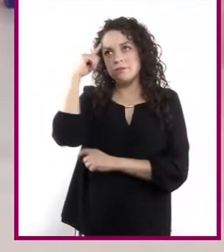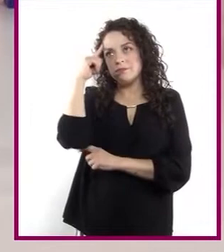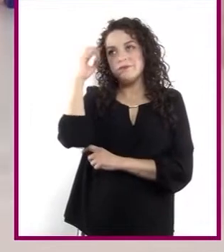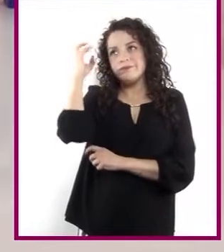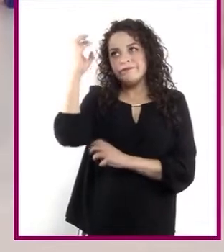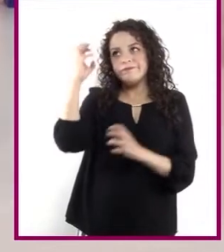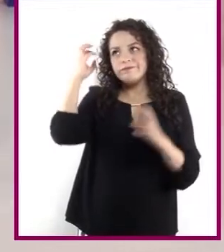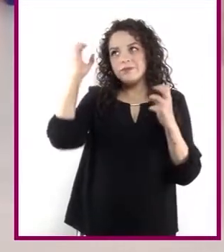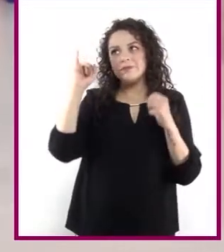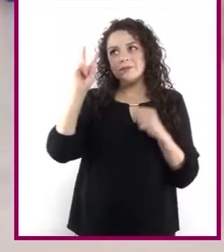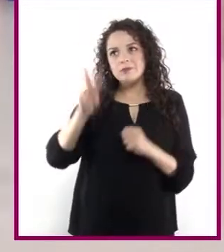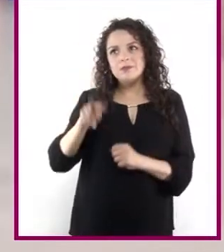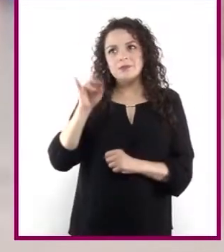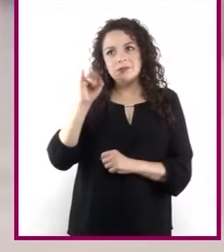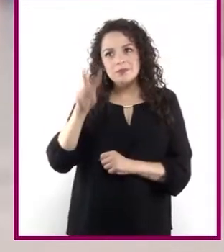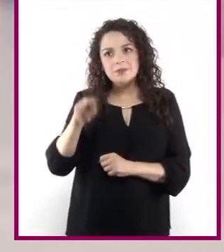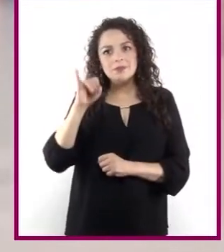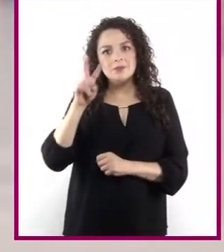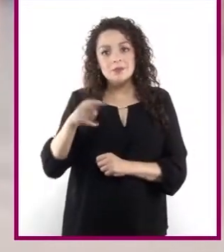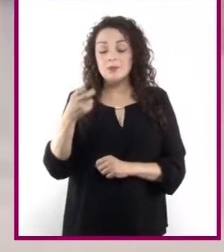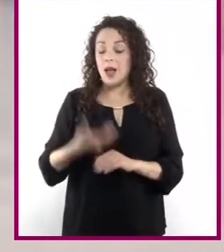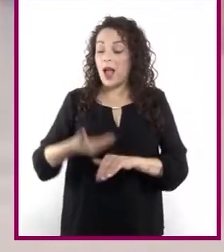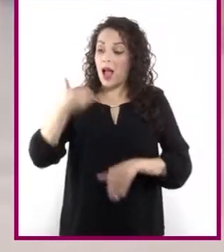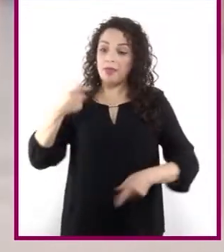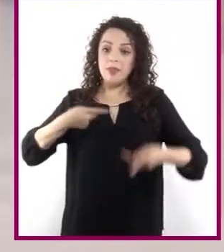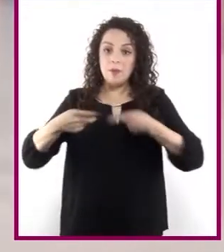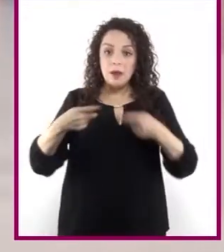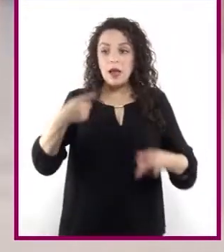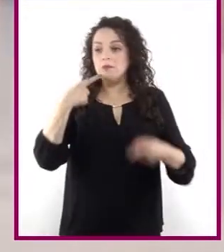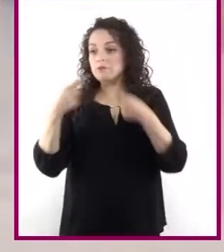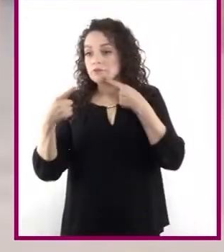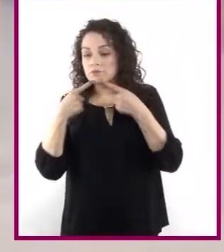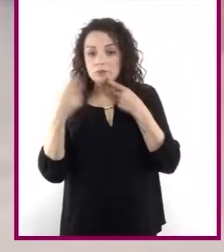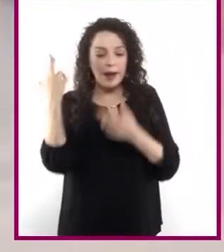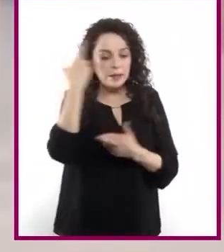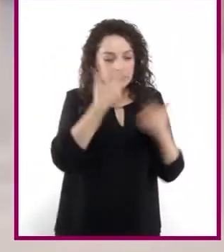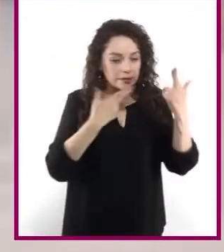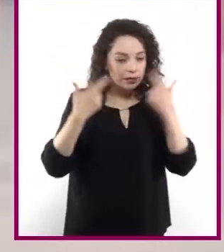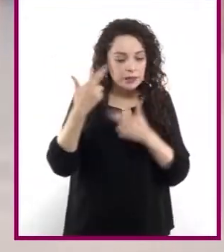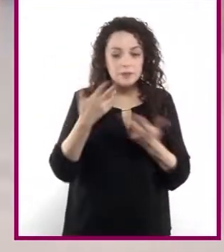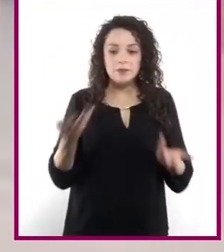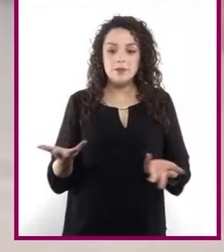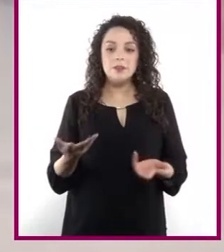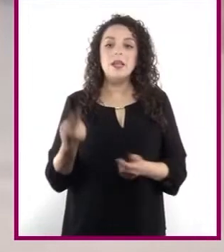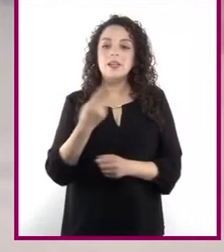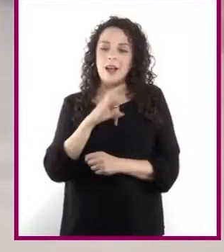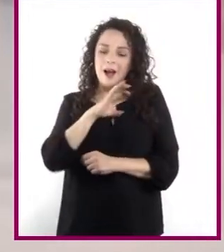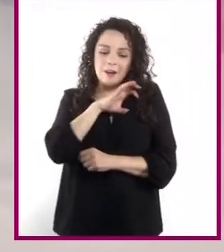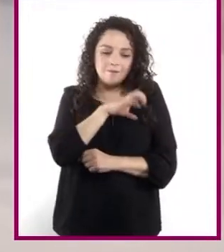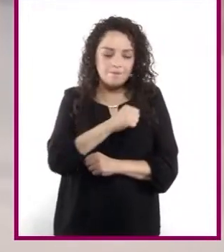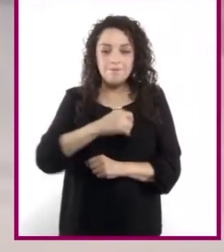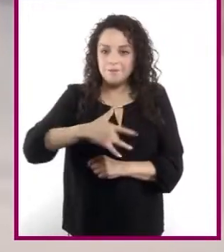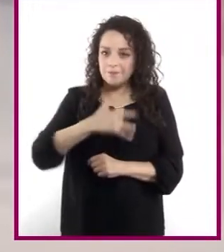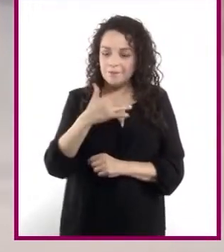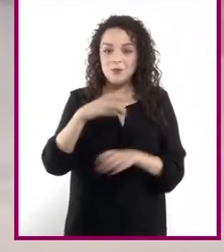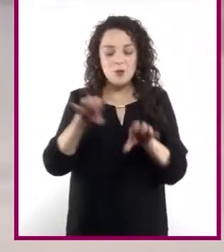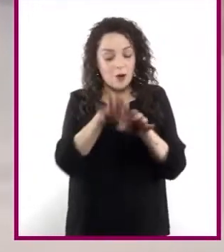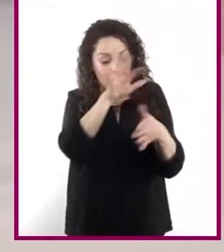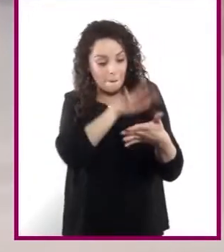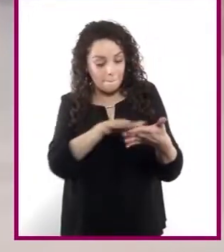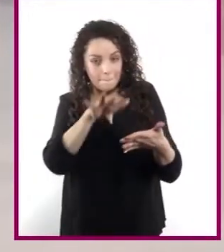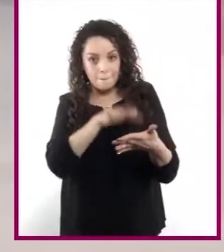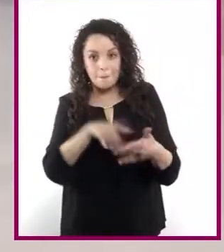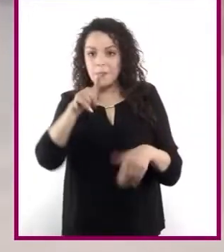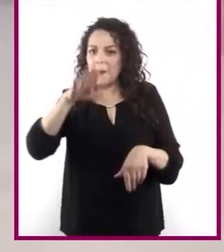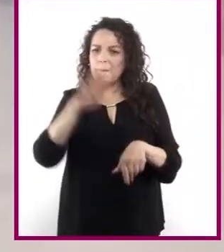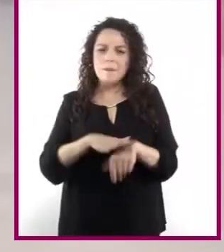preparar, revisar, discutir, analizar, disfrutar. La idea es mostrar los textos, los que más